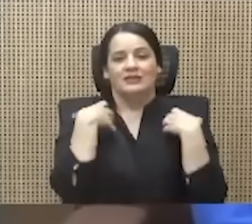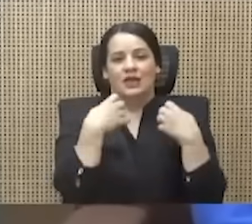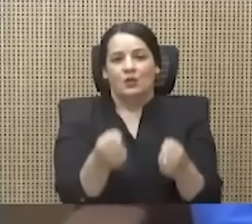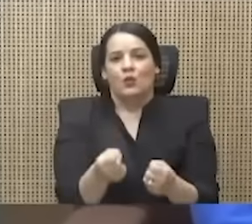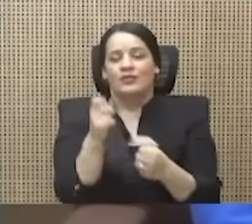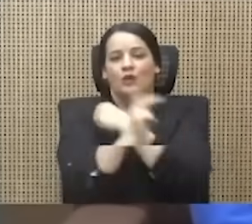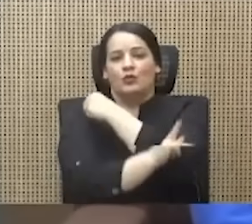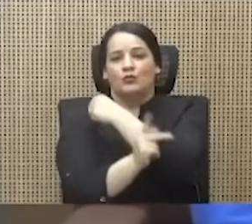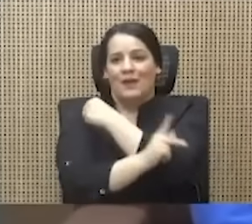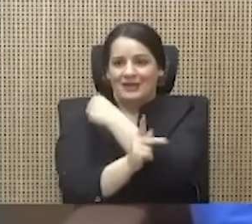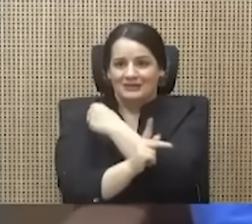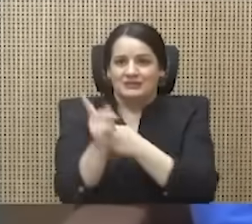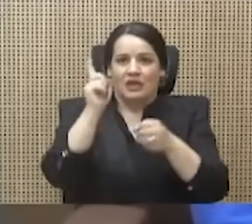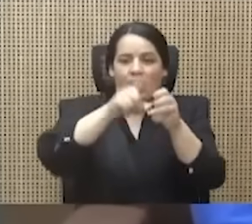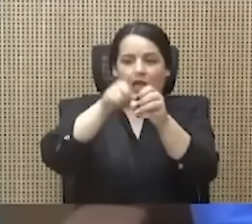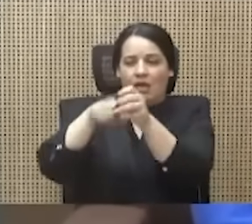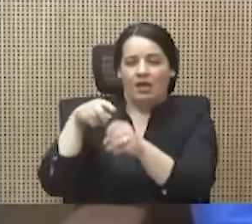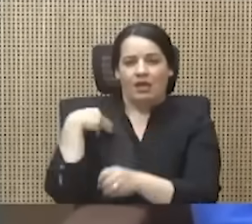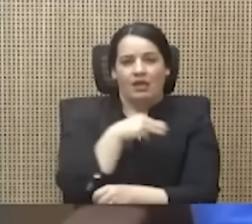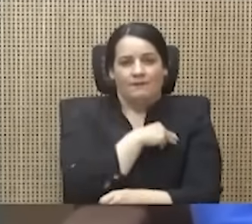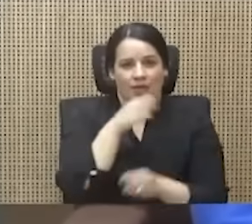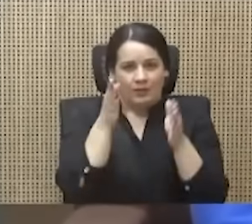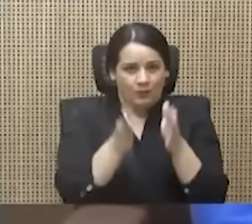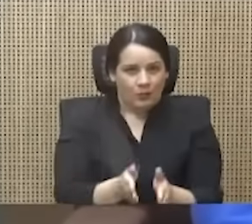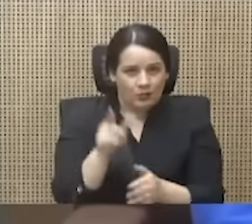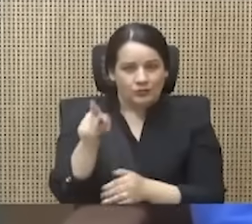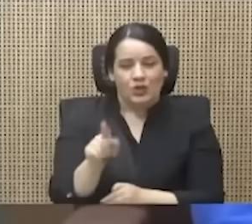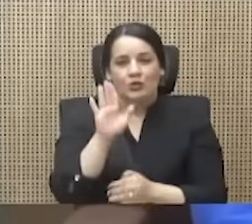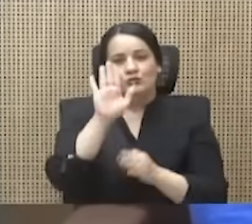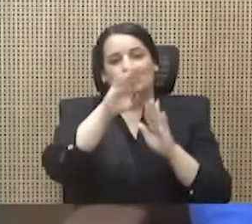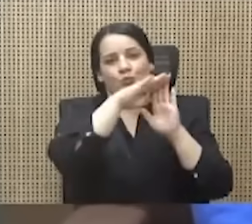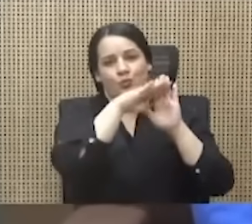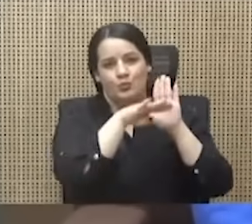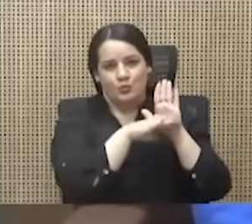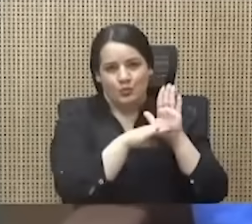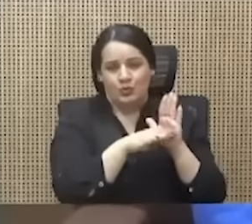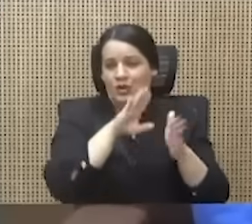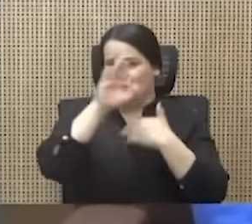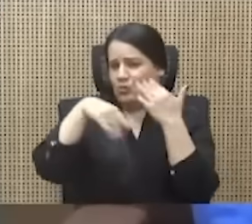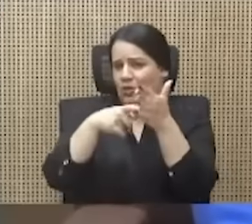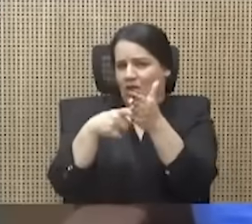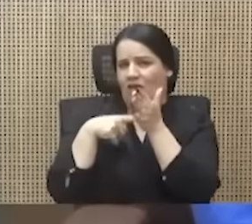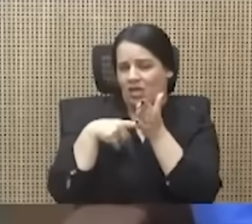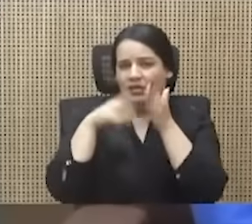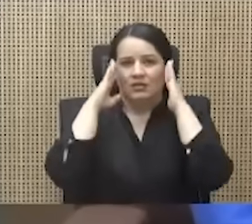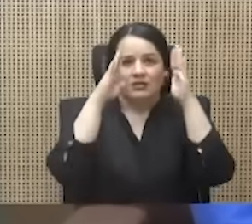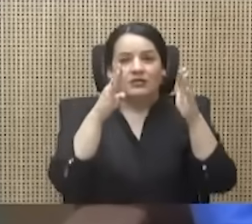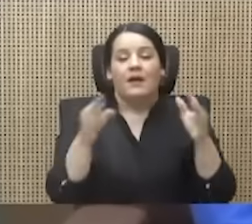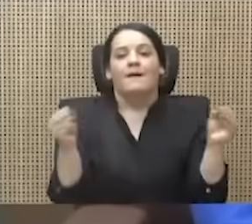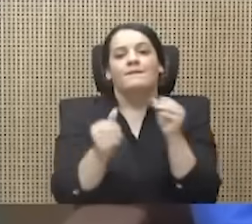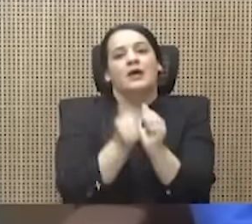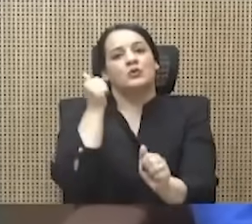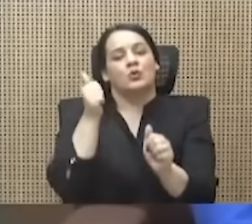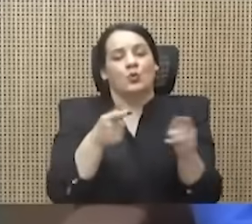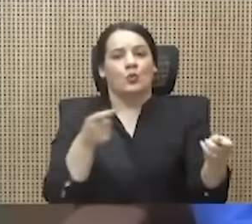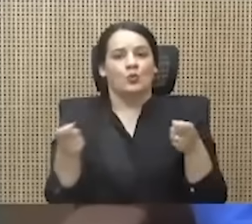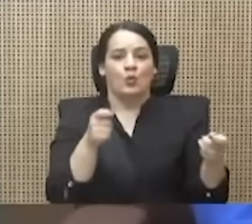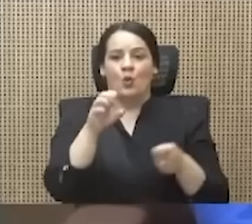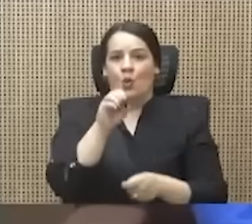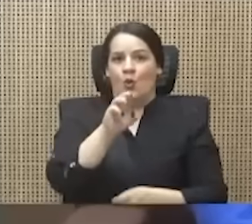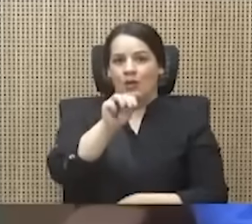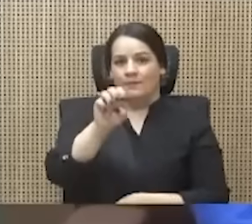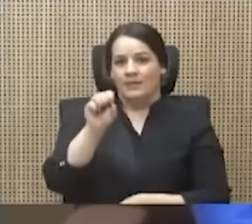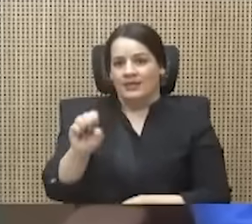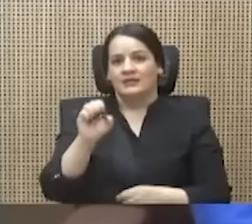miembros. Sus disposiciones serán entonces de acatamiento obligatorio. Buscan darle mayor control a la OMS sobre los